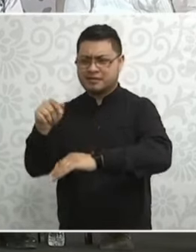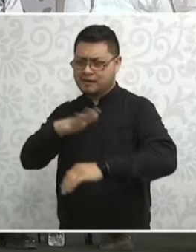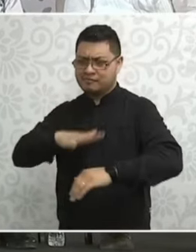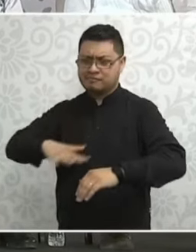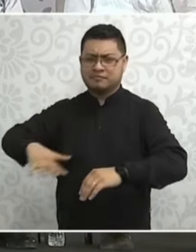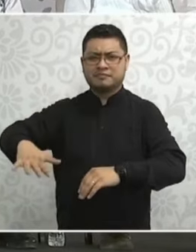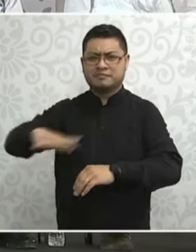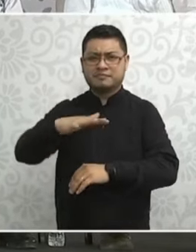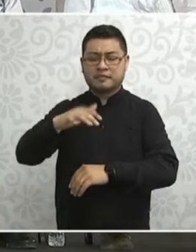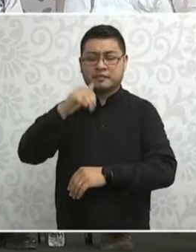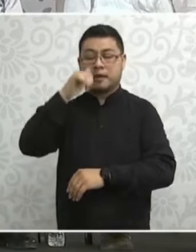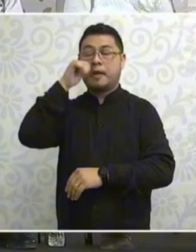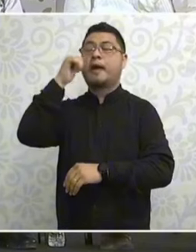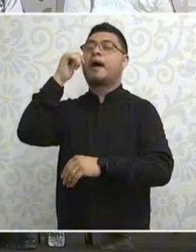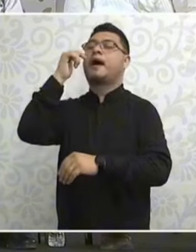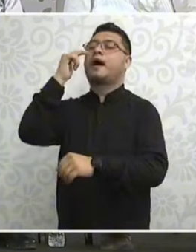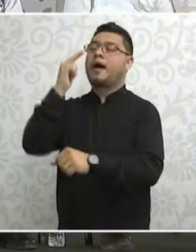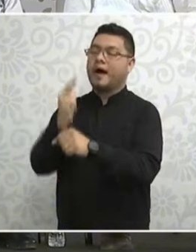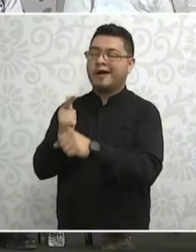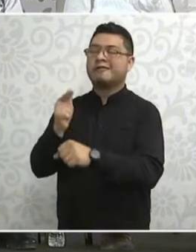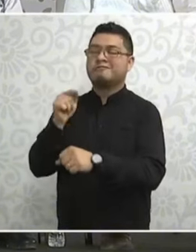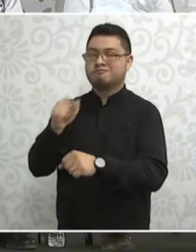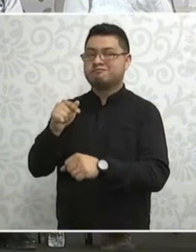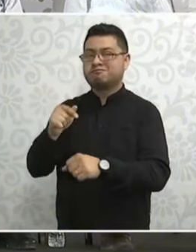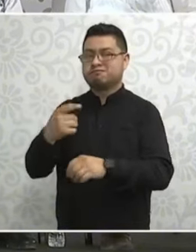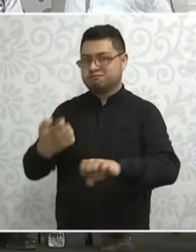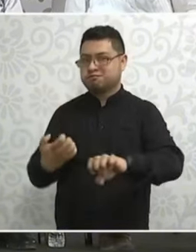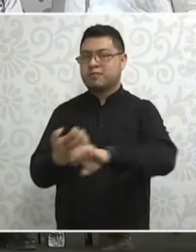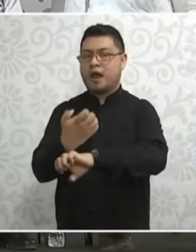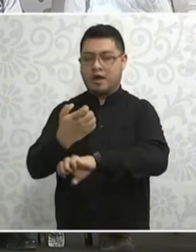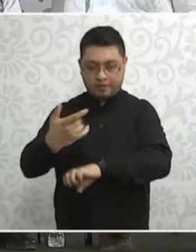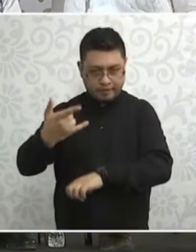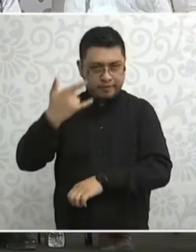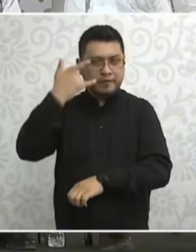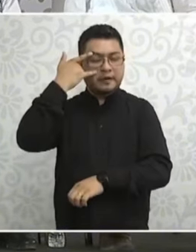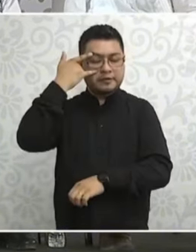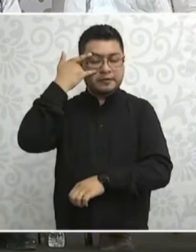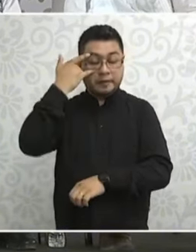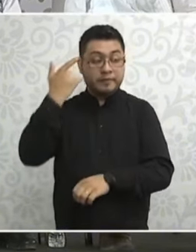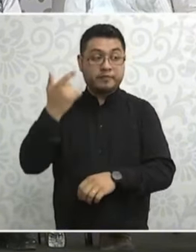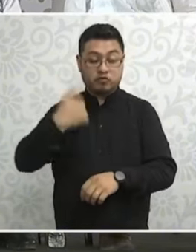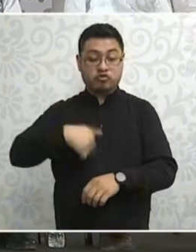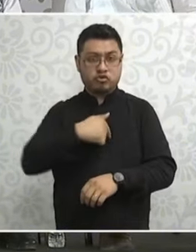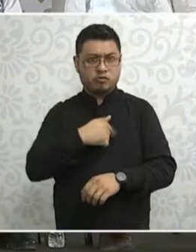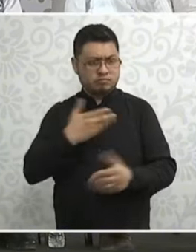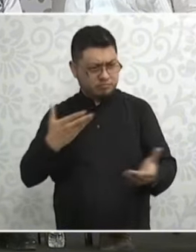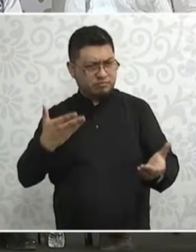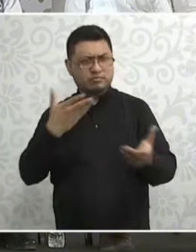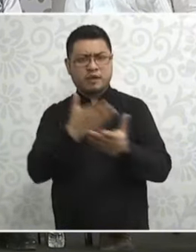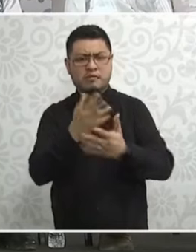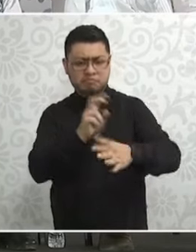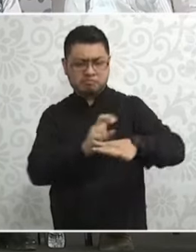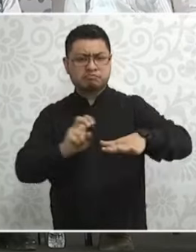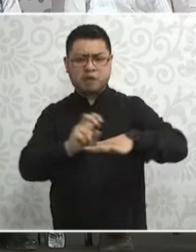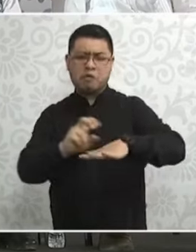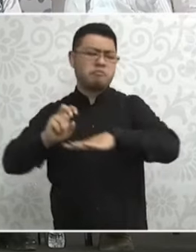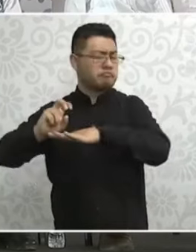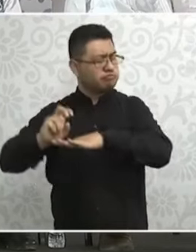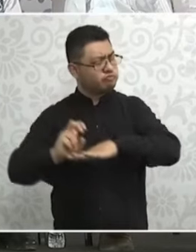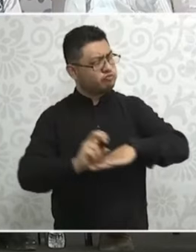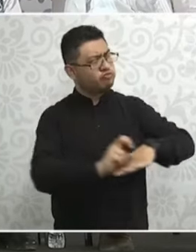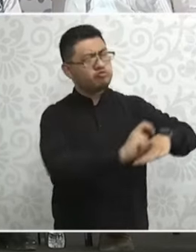que vive este estado. Tendremos tren, pasearemos y luego ¿qué? Si nos